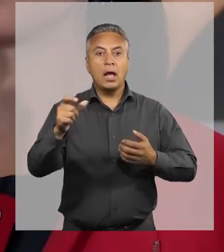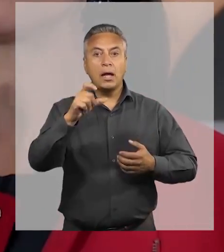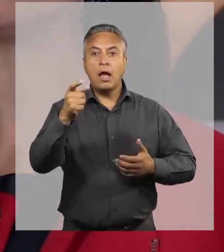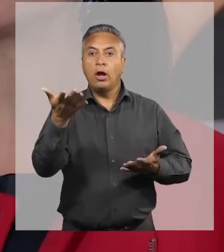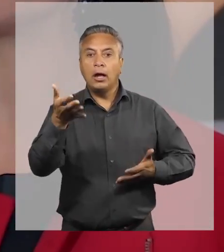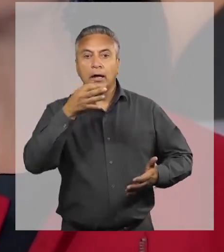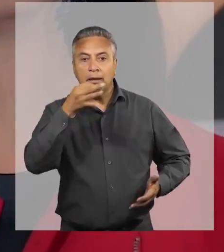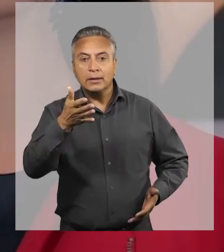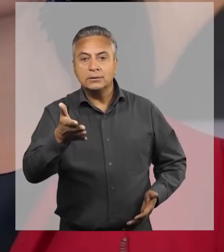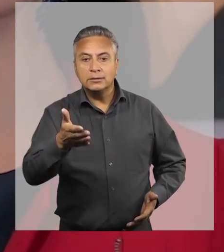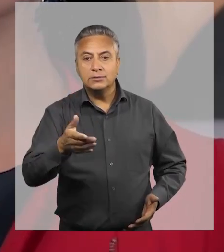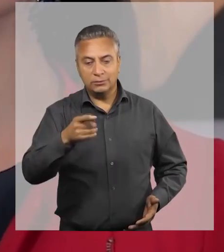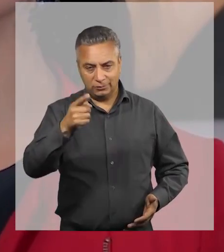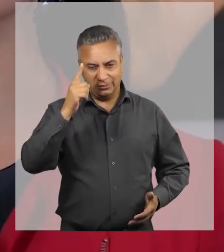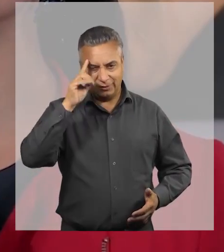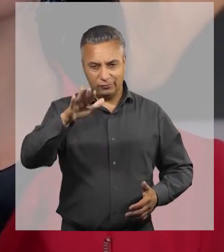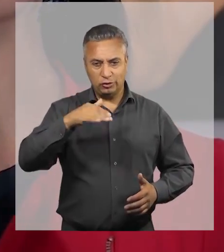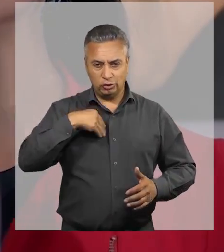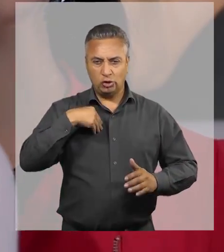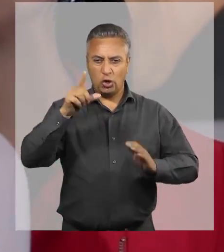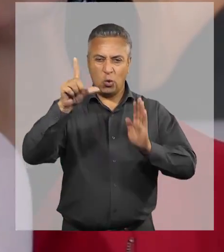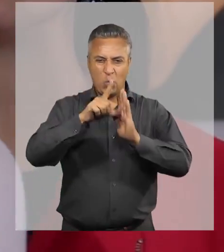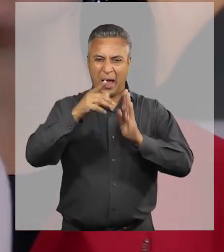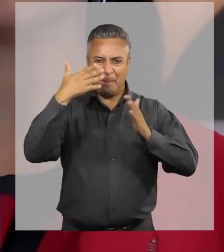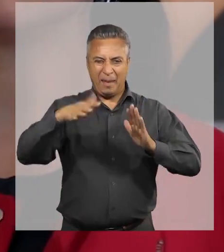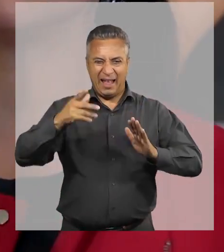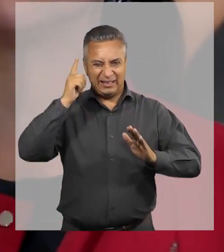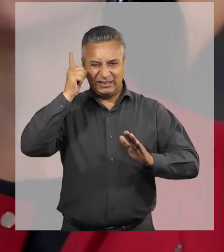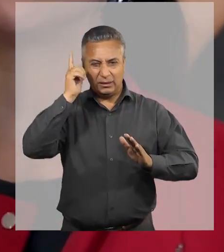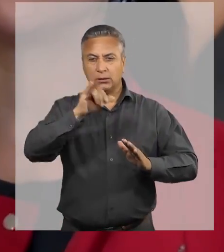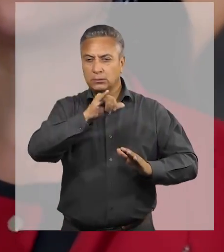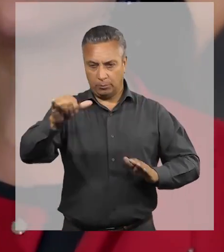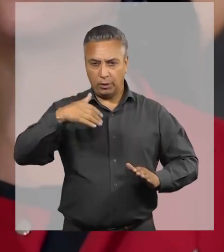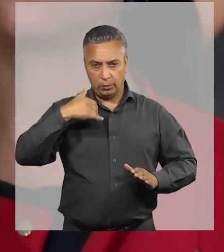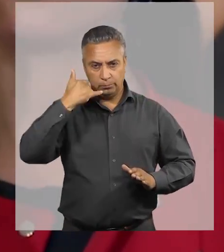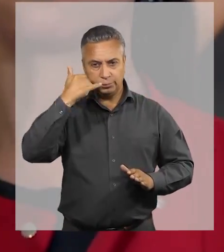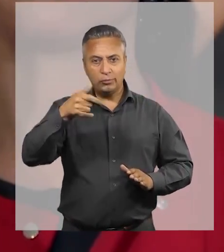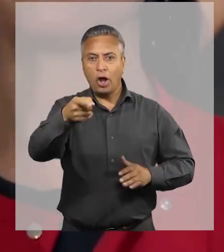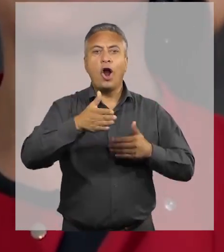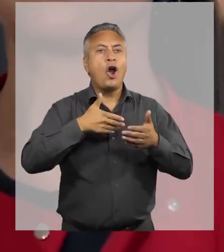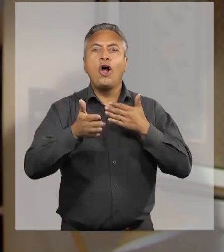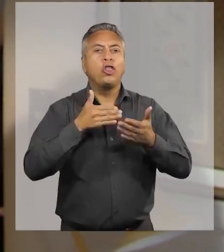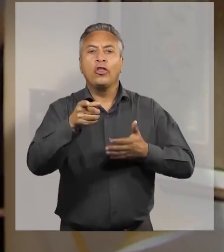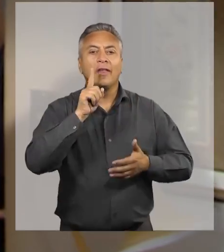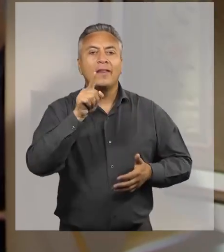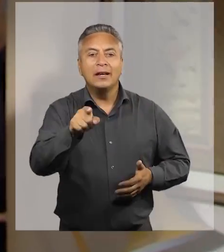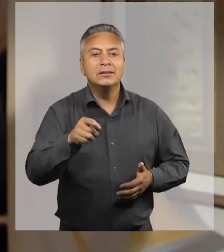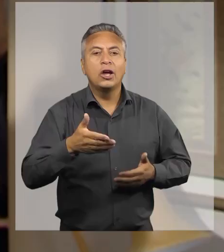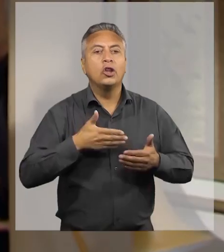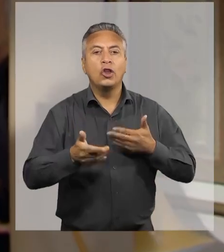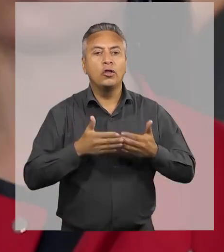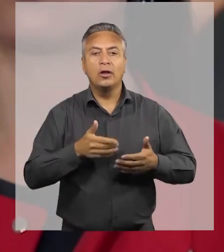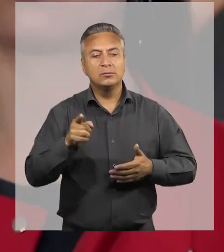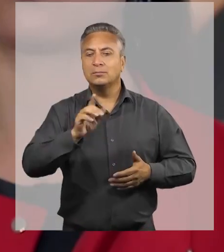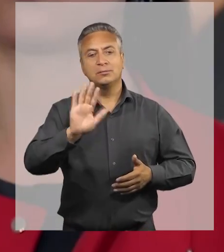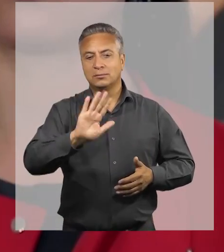¿Qué pasa? ¿Es Caco? ¿Qué te dice? Es que, ¿sabes que estoy en un lugar con mala señal? ¿Te llaman un ratito? ¿Dónde